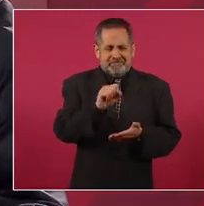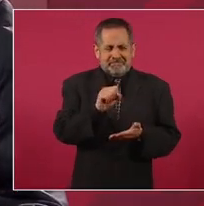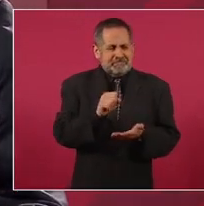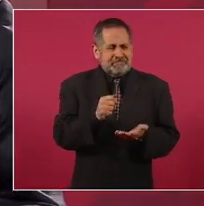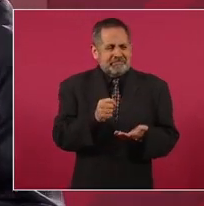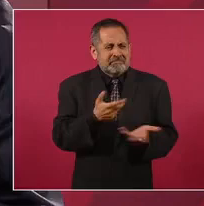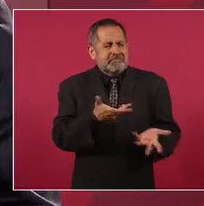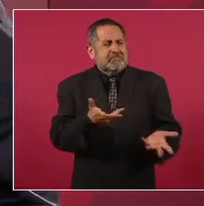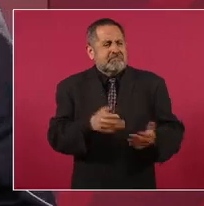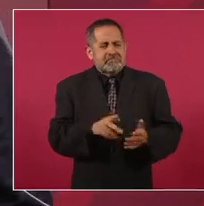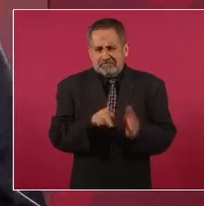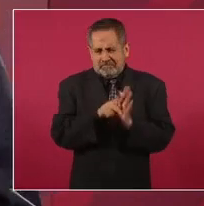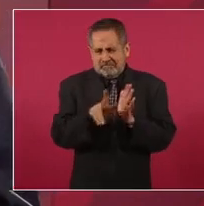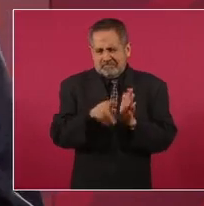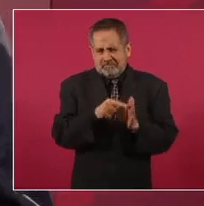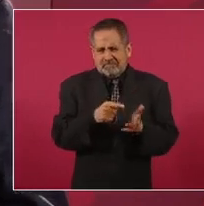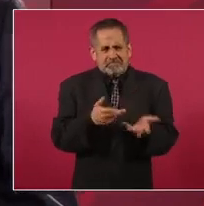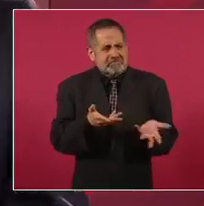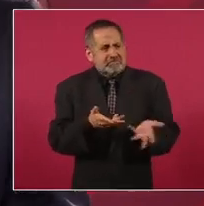para